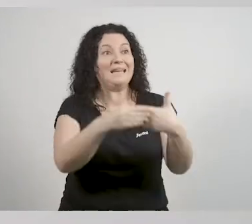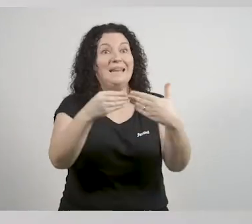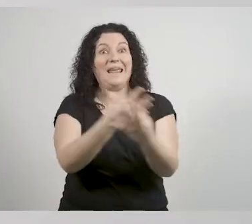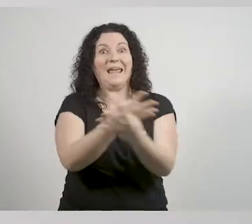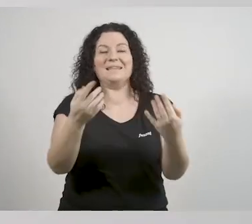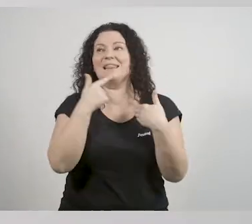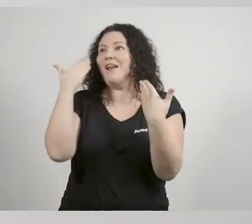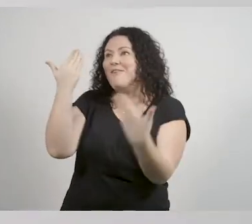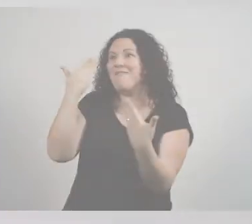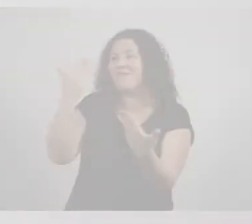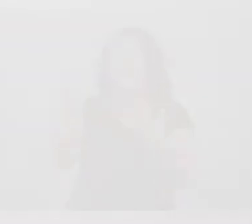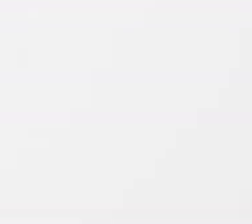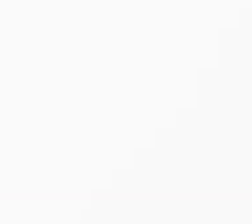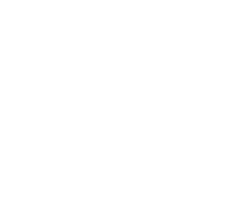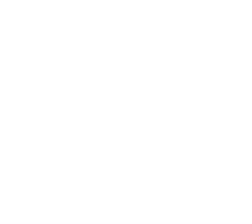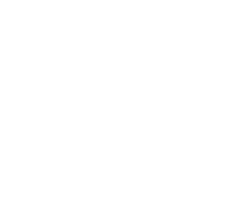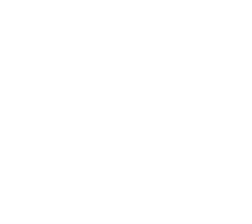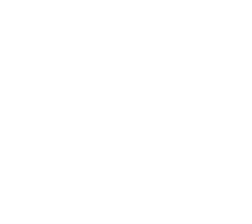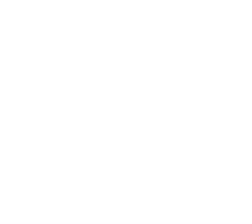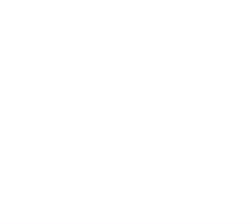dan la enhorabuena, te felicitan.